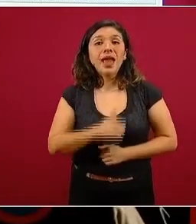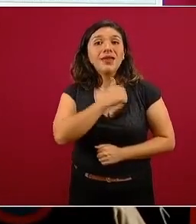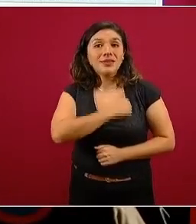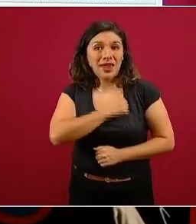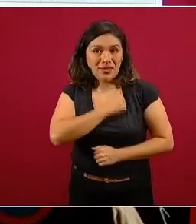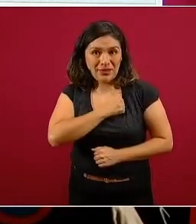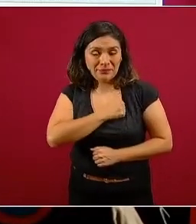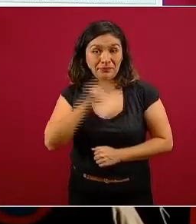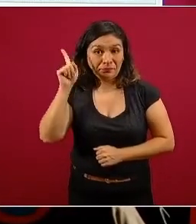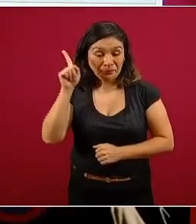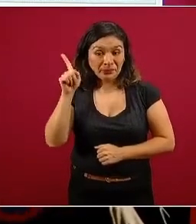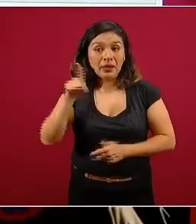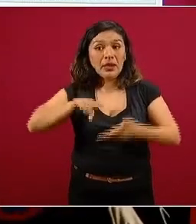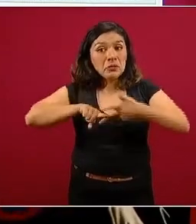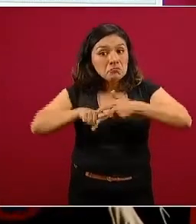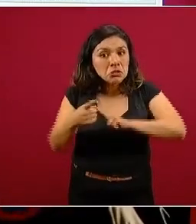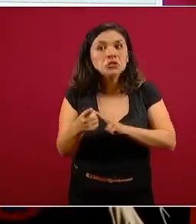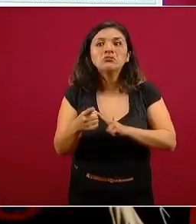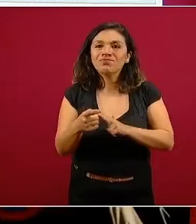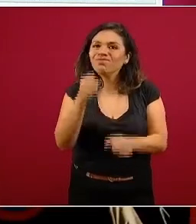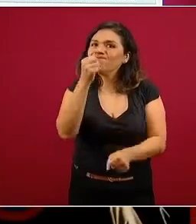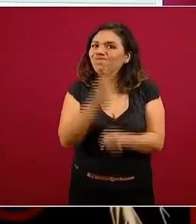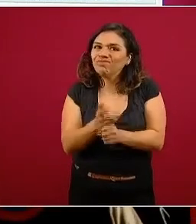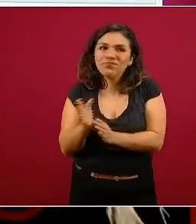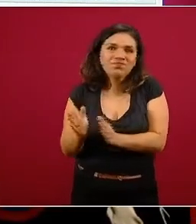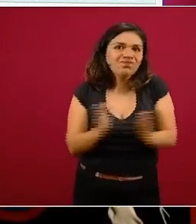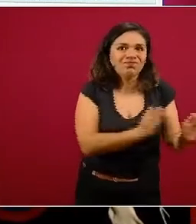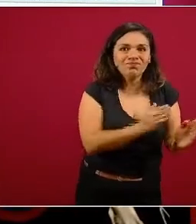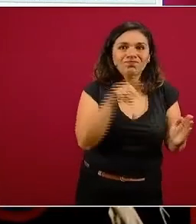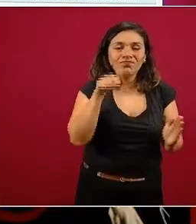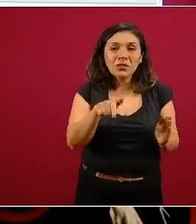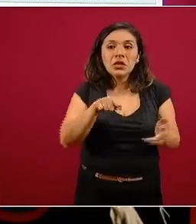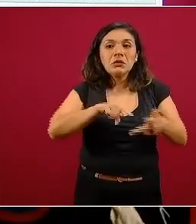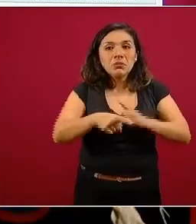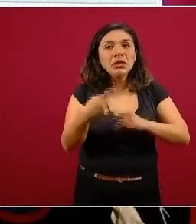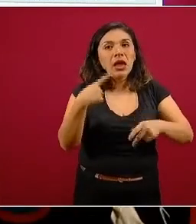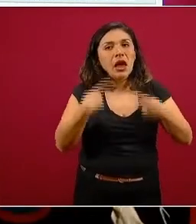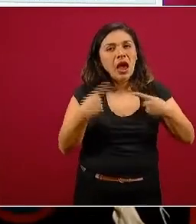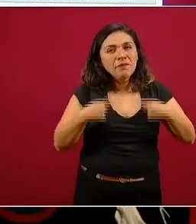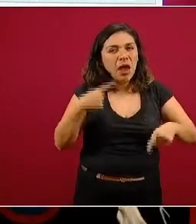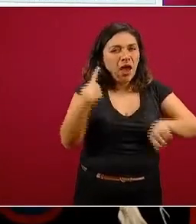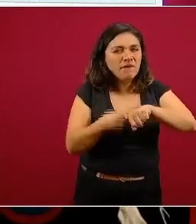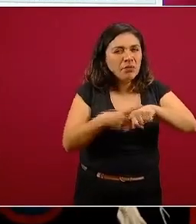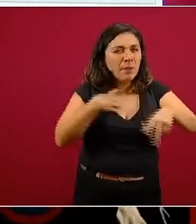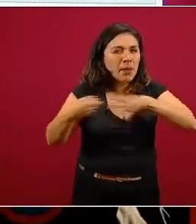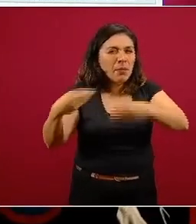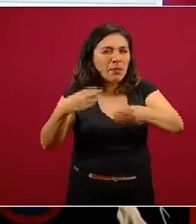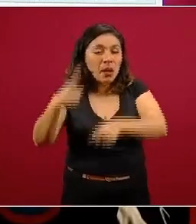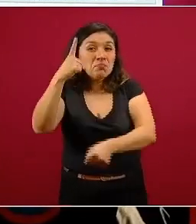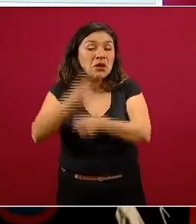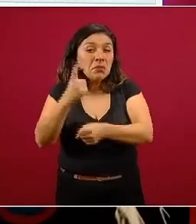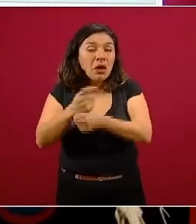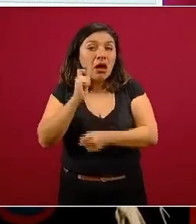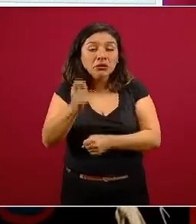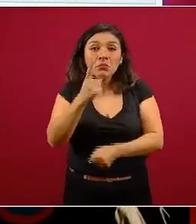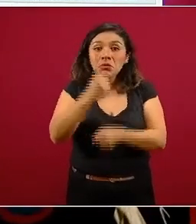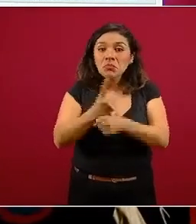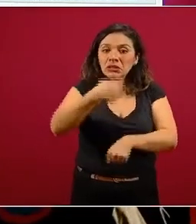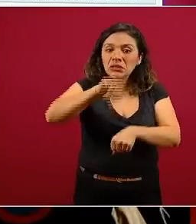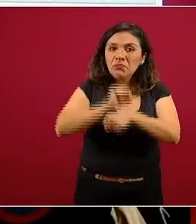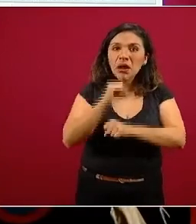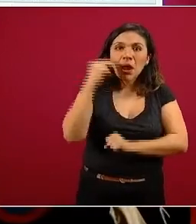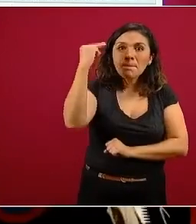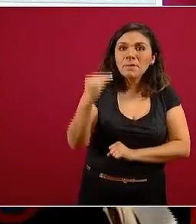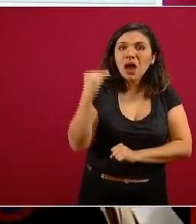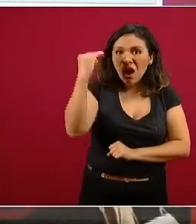Canadá. Canadá inicia de manera más temprana su epidemia, prácticamente sus primeros casos la primera semana de